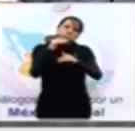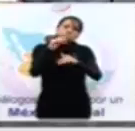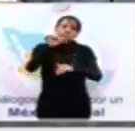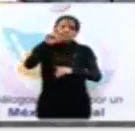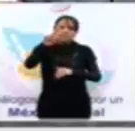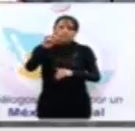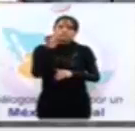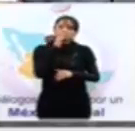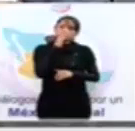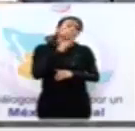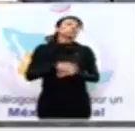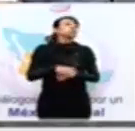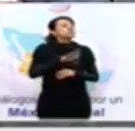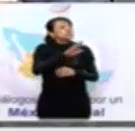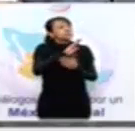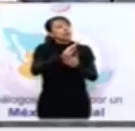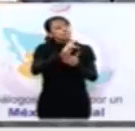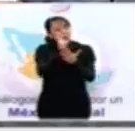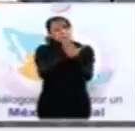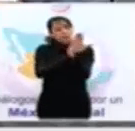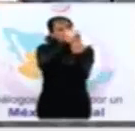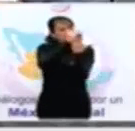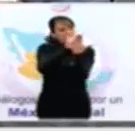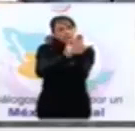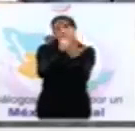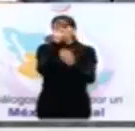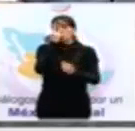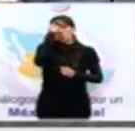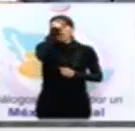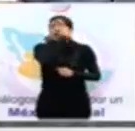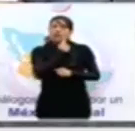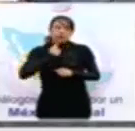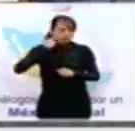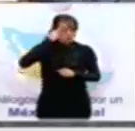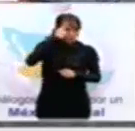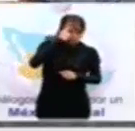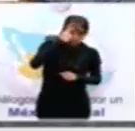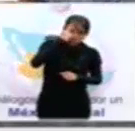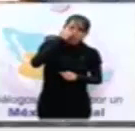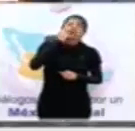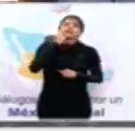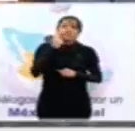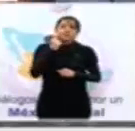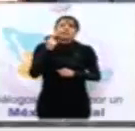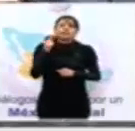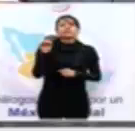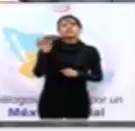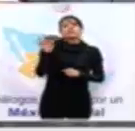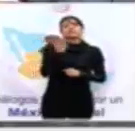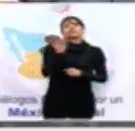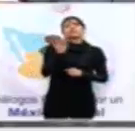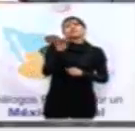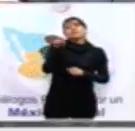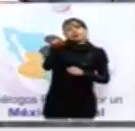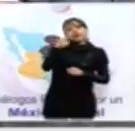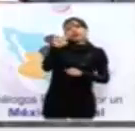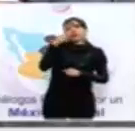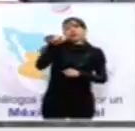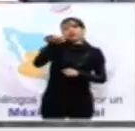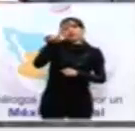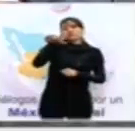minutos de la exposición que presentará. Para el programa tenemos una hora. Gonzalo ya